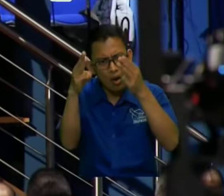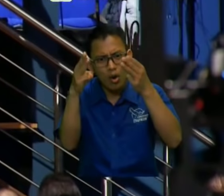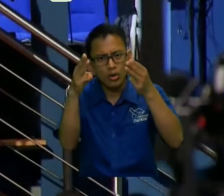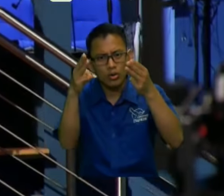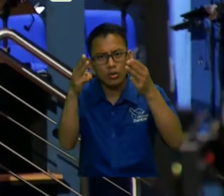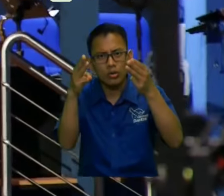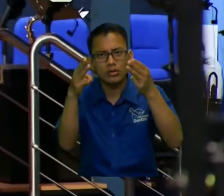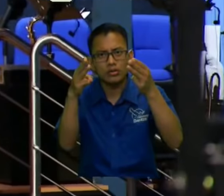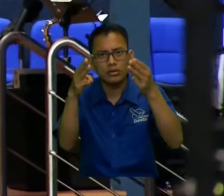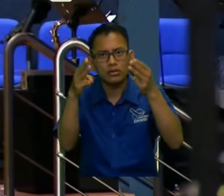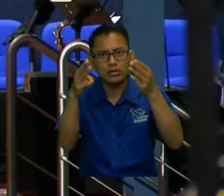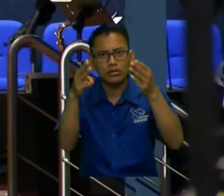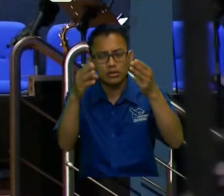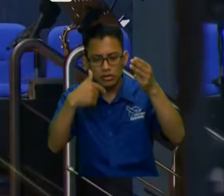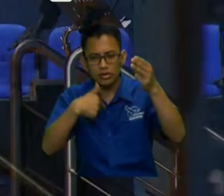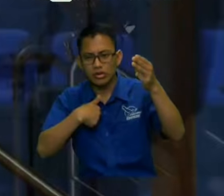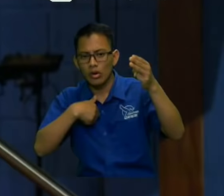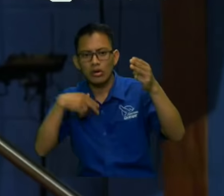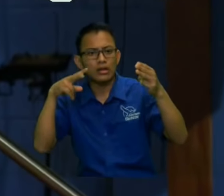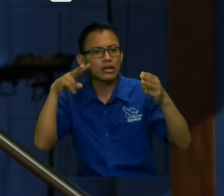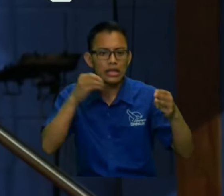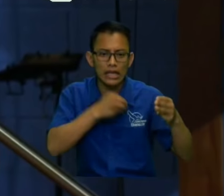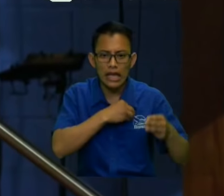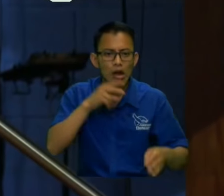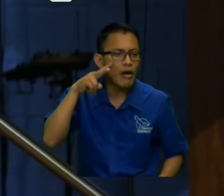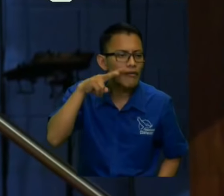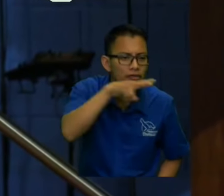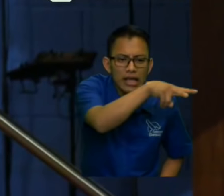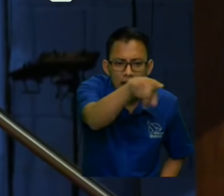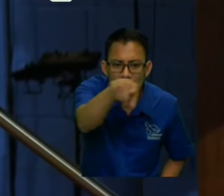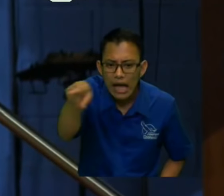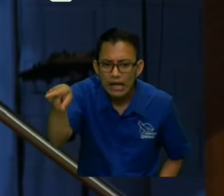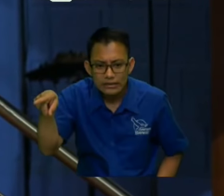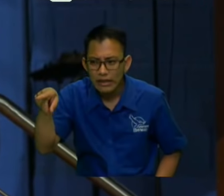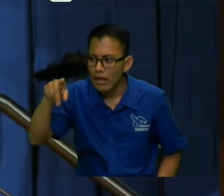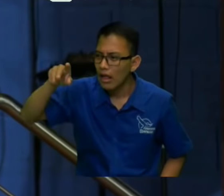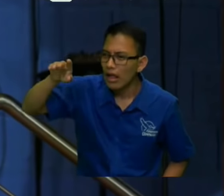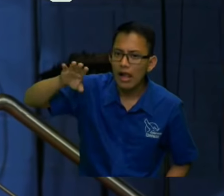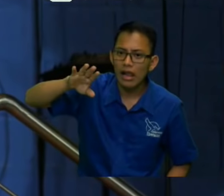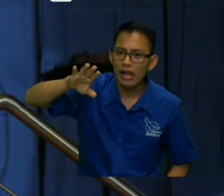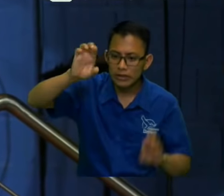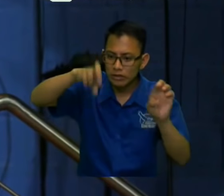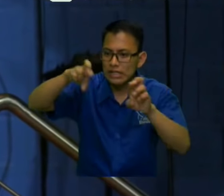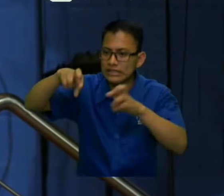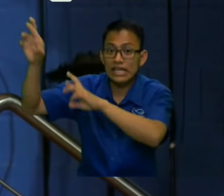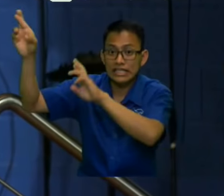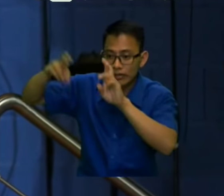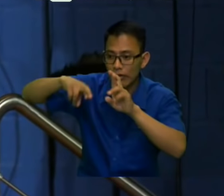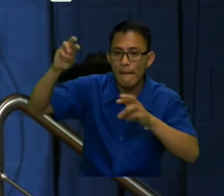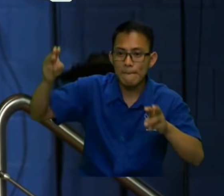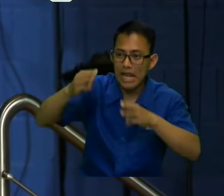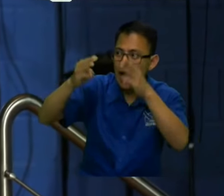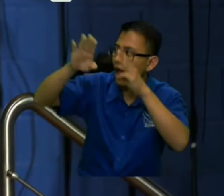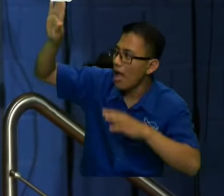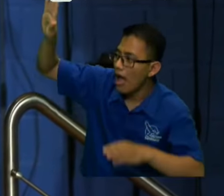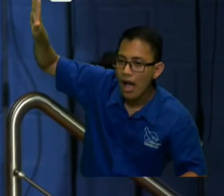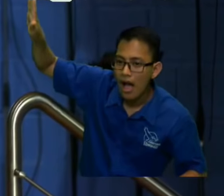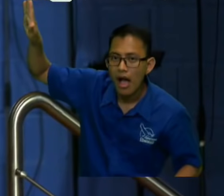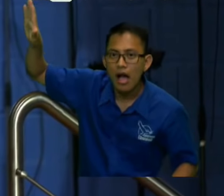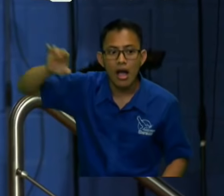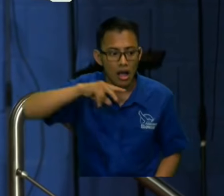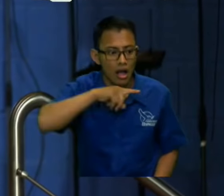Yo necesito ver las manos de gente que ha tenido, aunque sea un milagro en su vida cristiana, solo uno. Híjole, hermano.